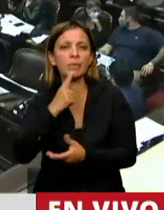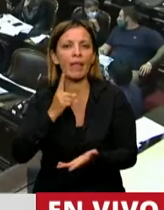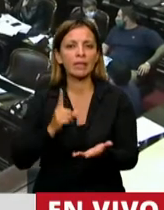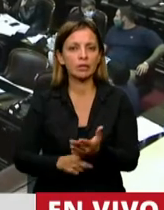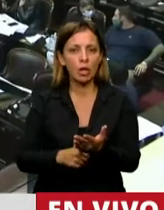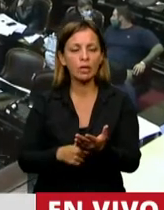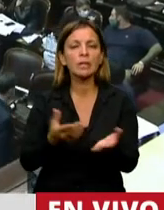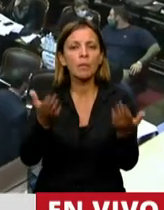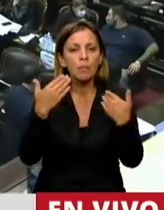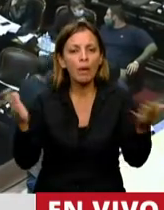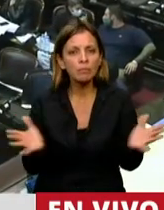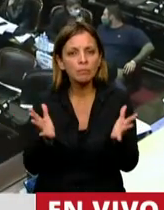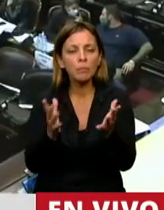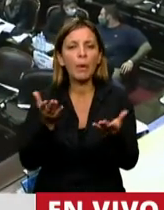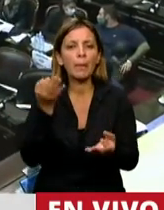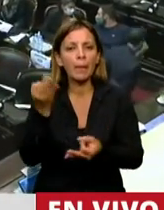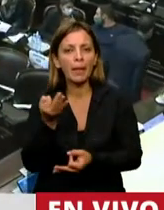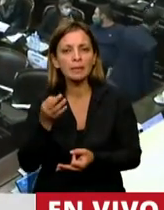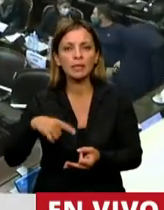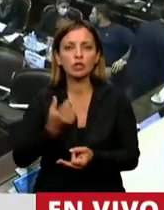pueden promover bienestar social